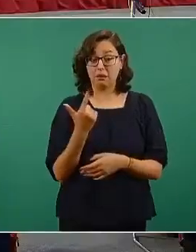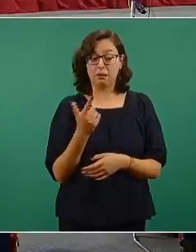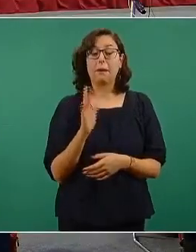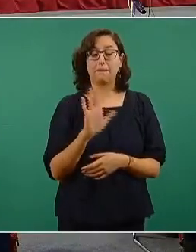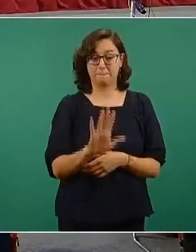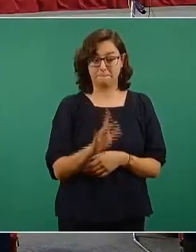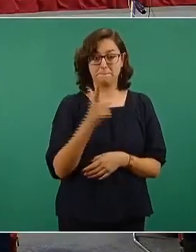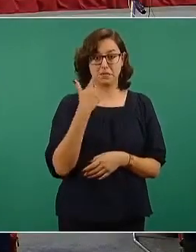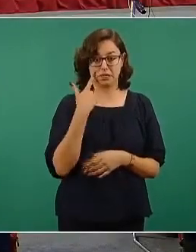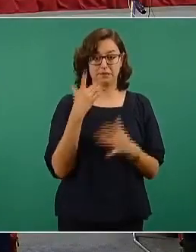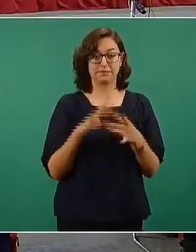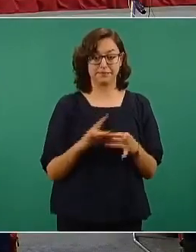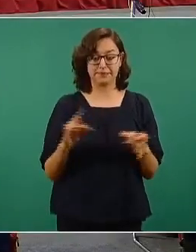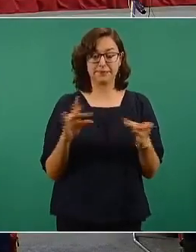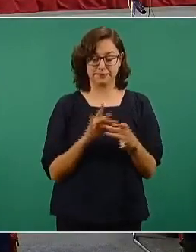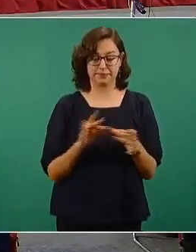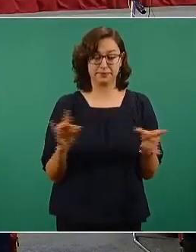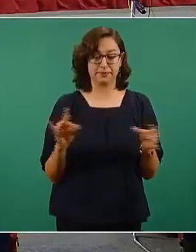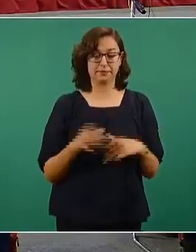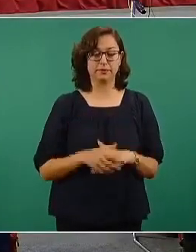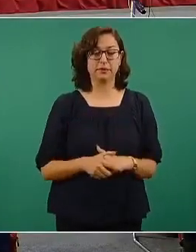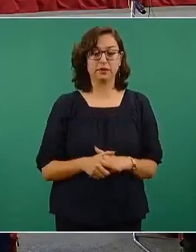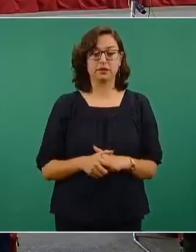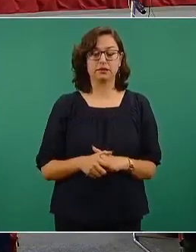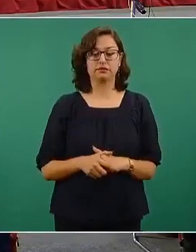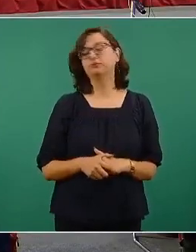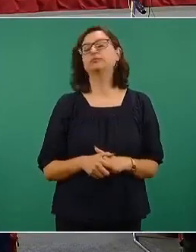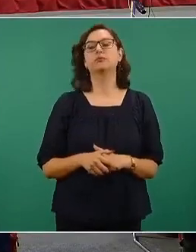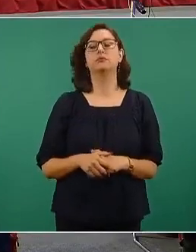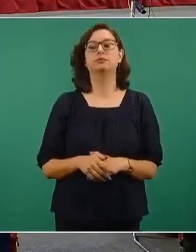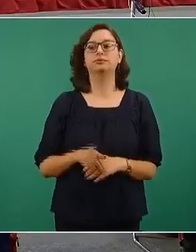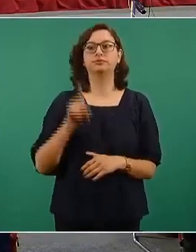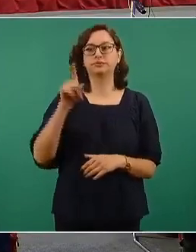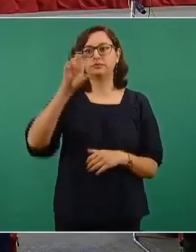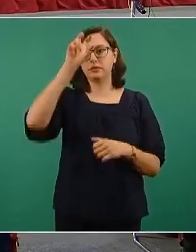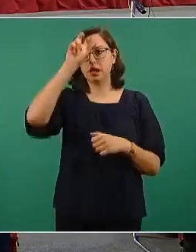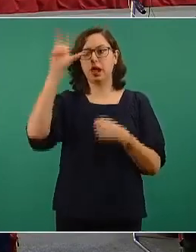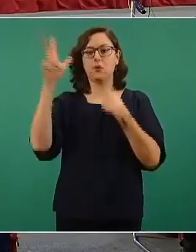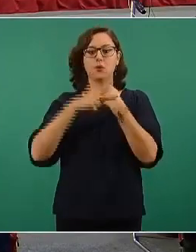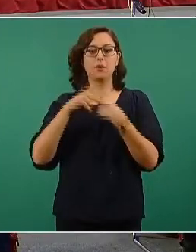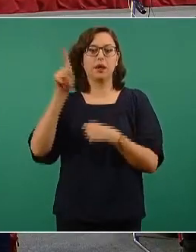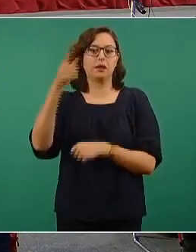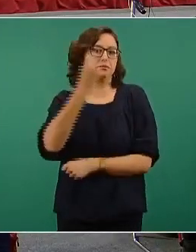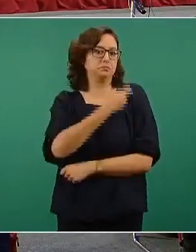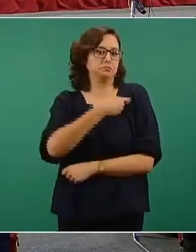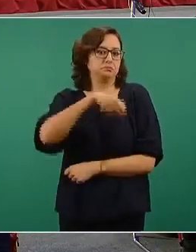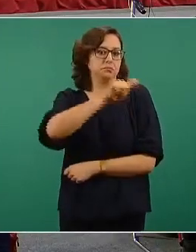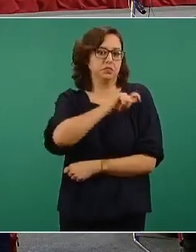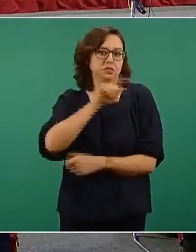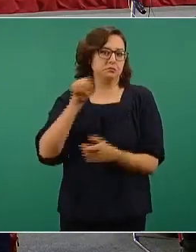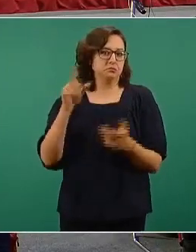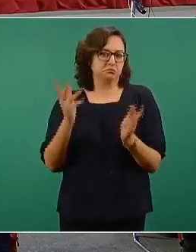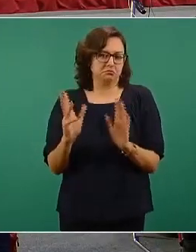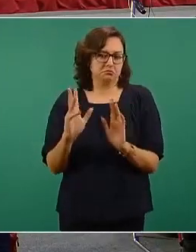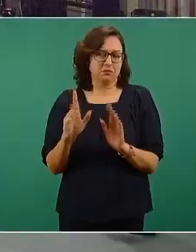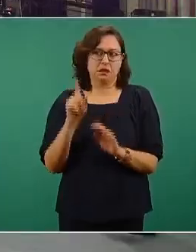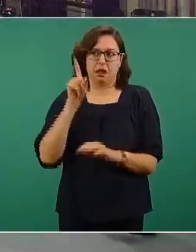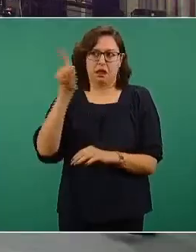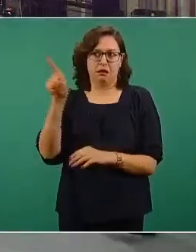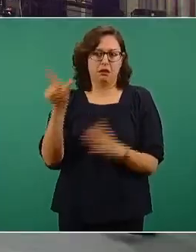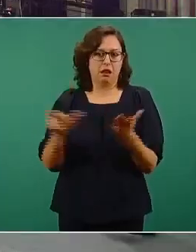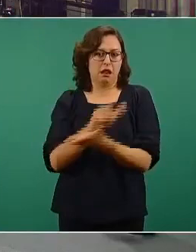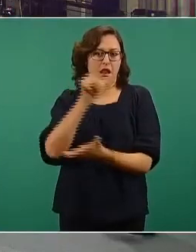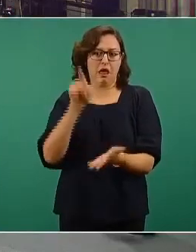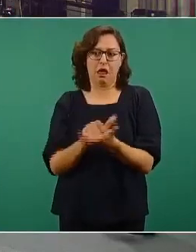es que en países de la Unión Europea como en España, por ley, el precio del